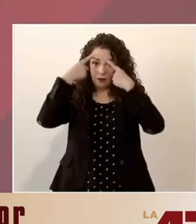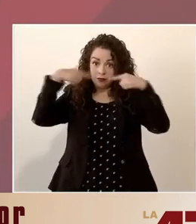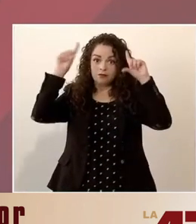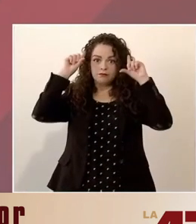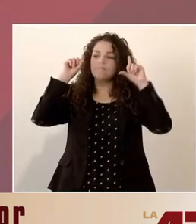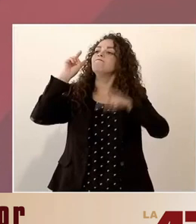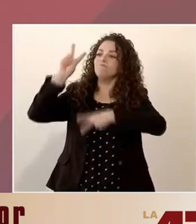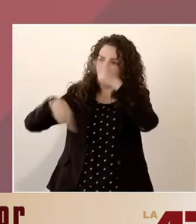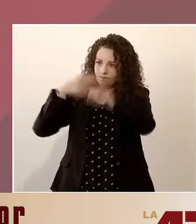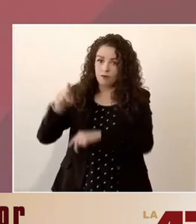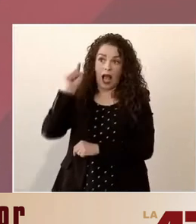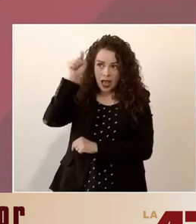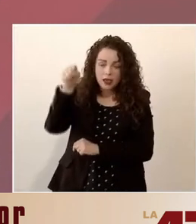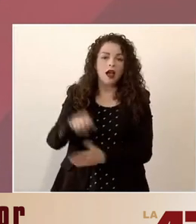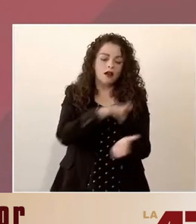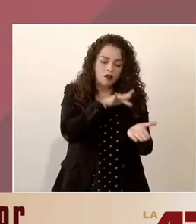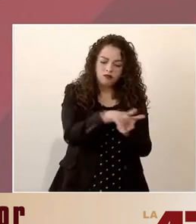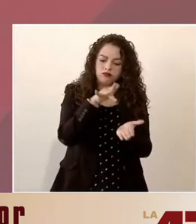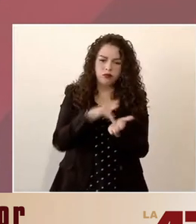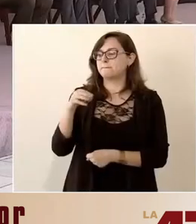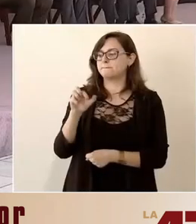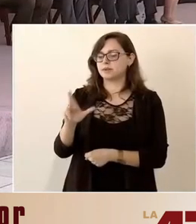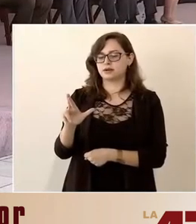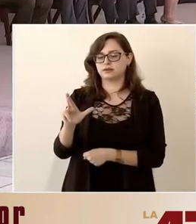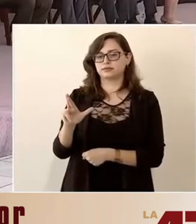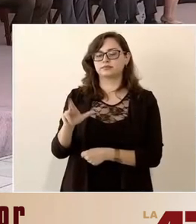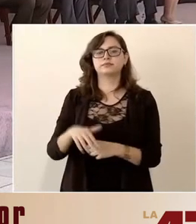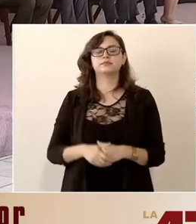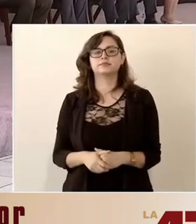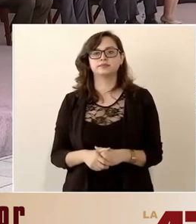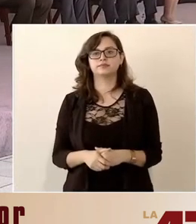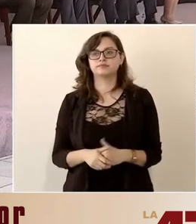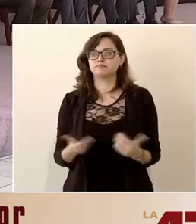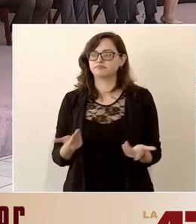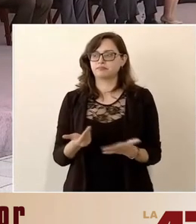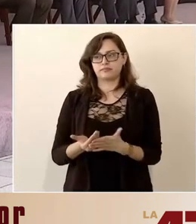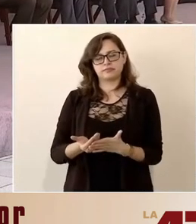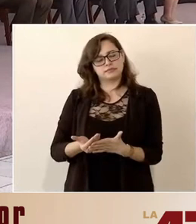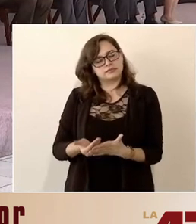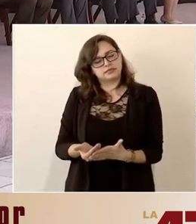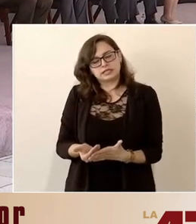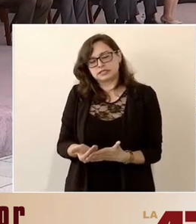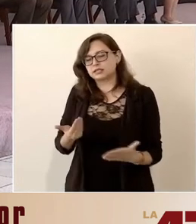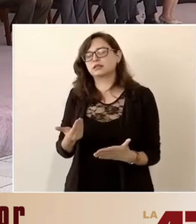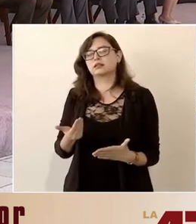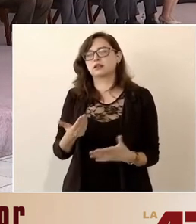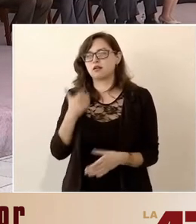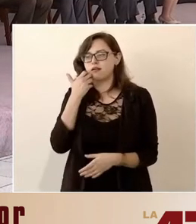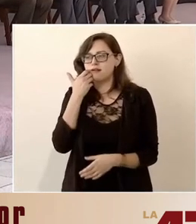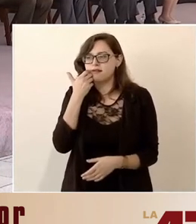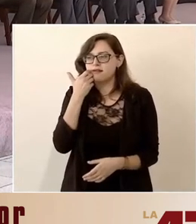apoyando día y noche. Antes que nada, felicitar